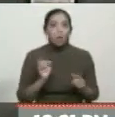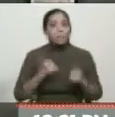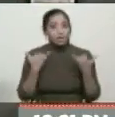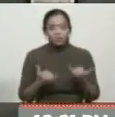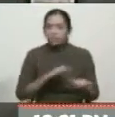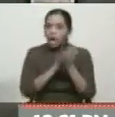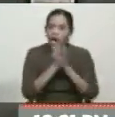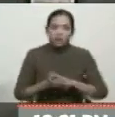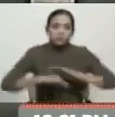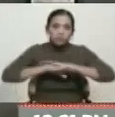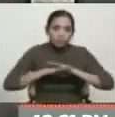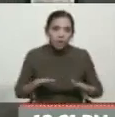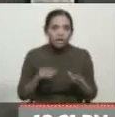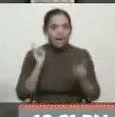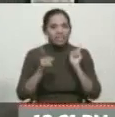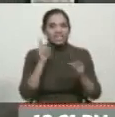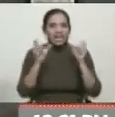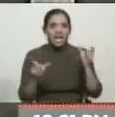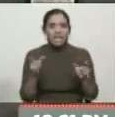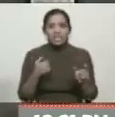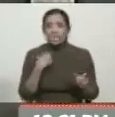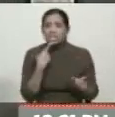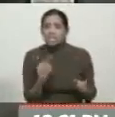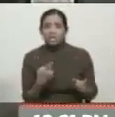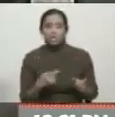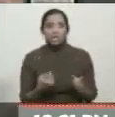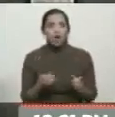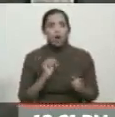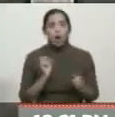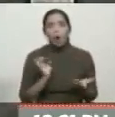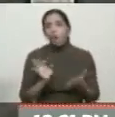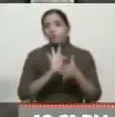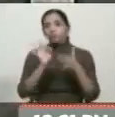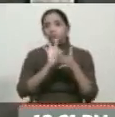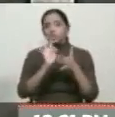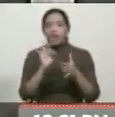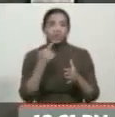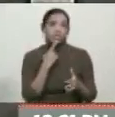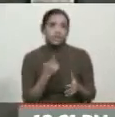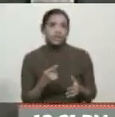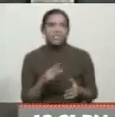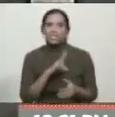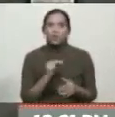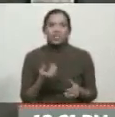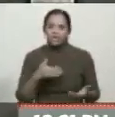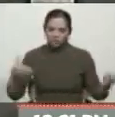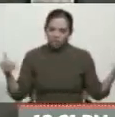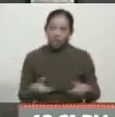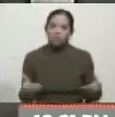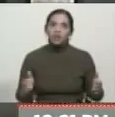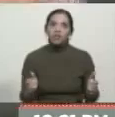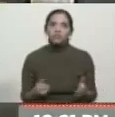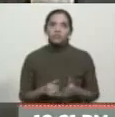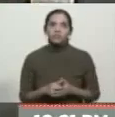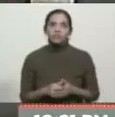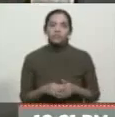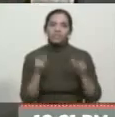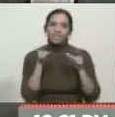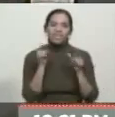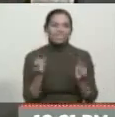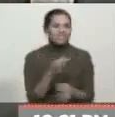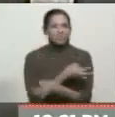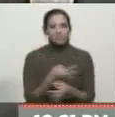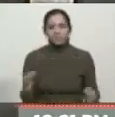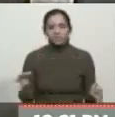basta también de que a veces la gente se excuse, o funcionarios se excusen, y no le quieran echar un camión. Y esa es la excusa